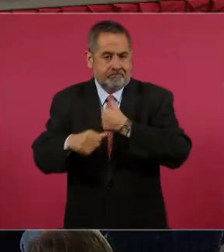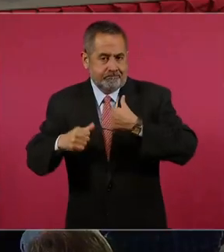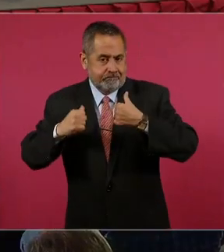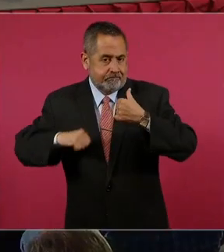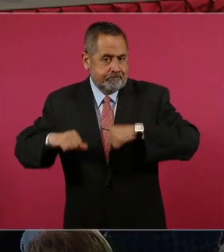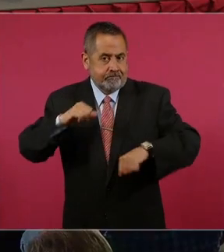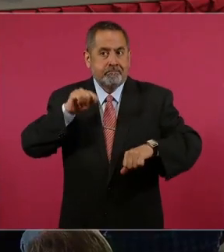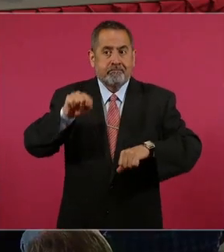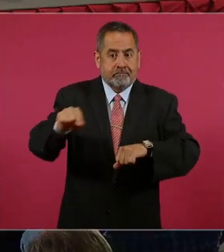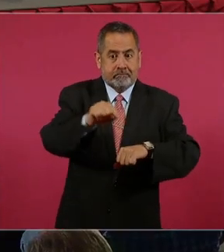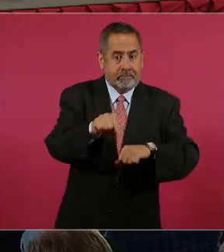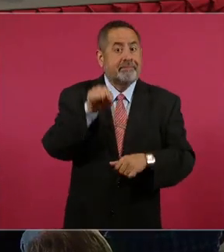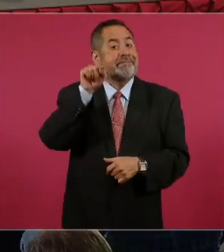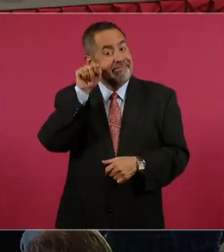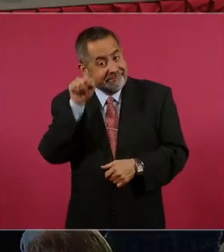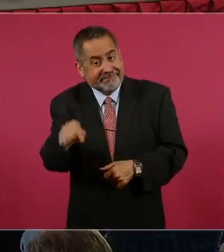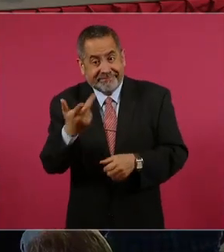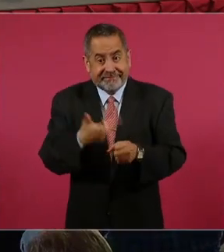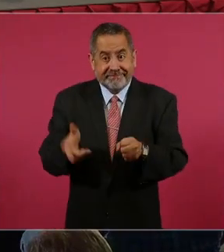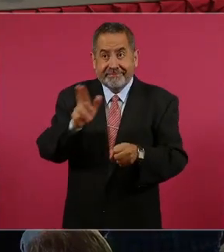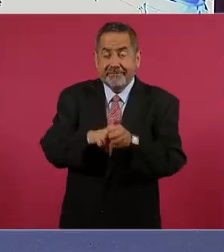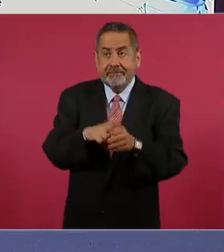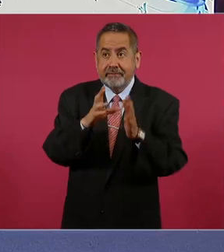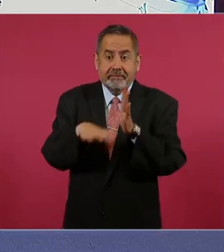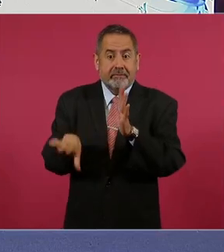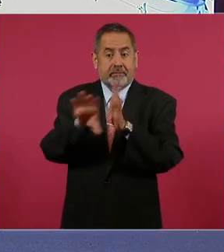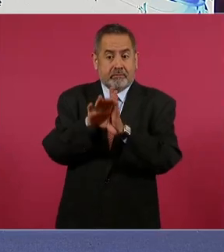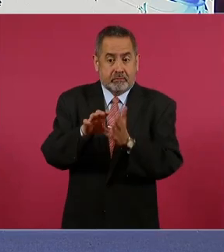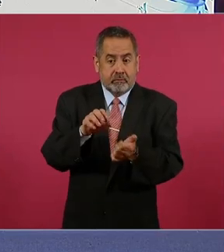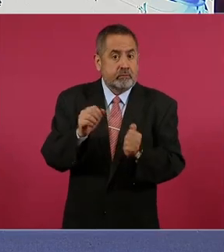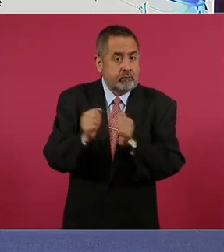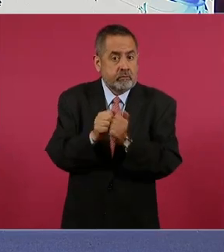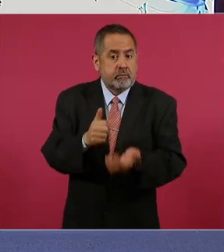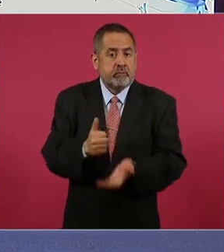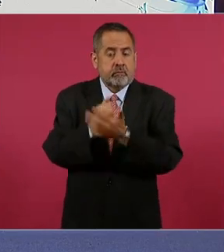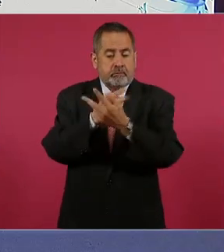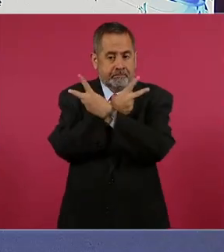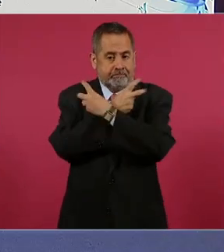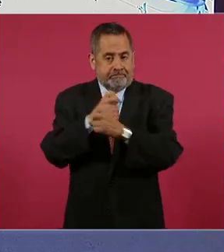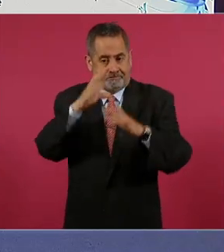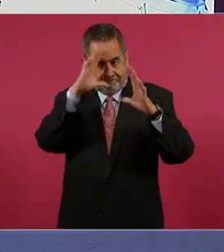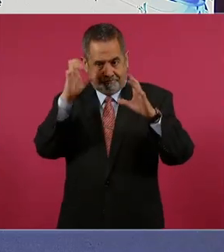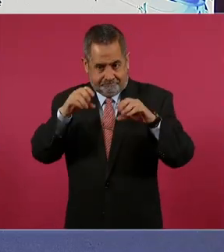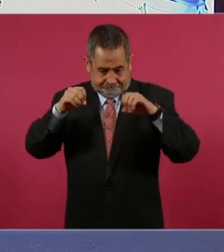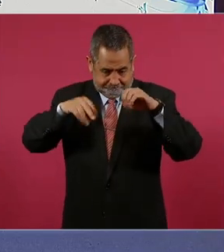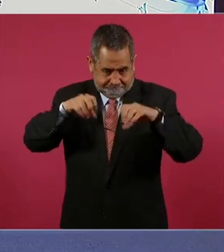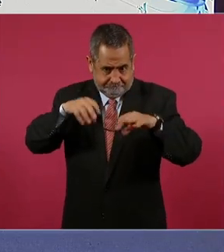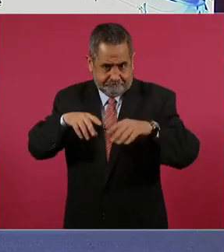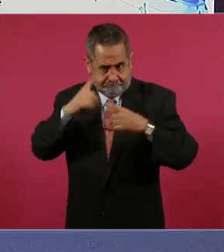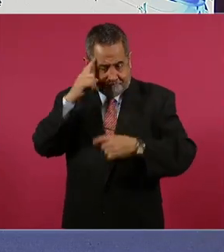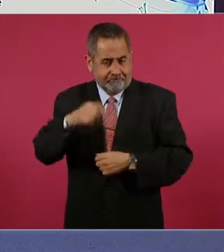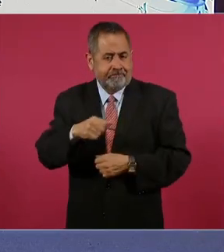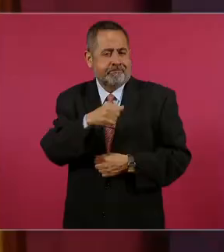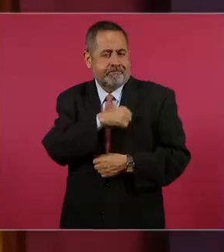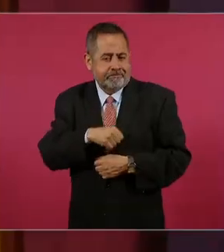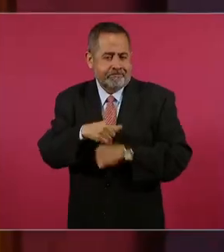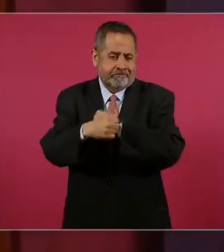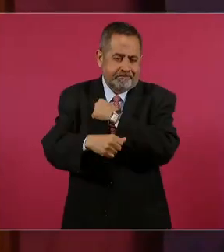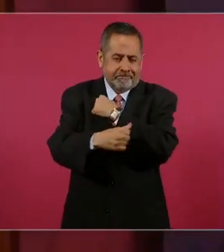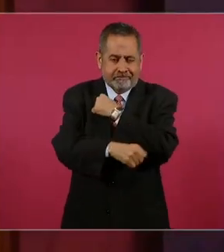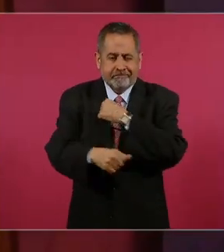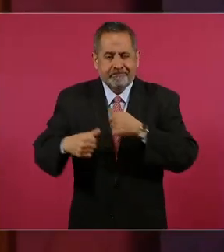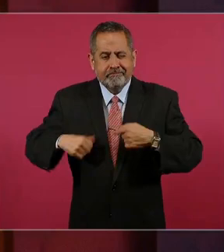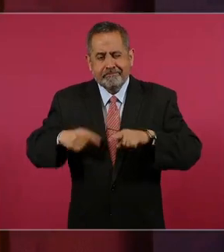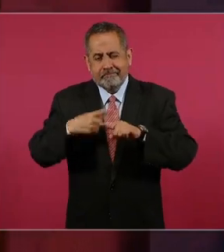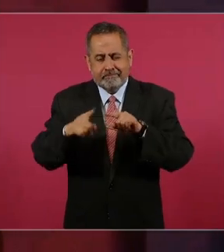son espacios en los hospitales que con ayuda de rayos X ayudan a hacer la apertura mecánica, es donde se colocan los